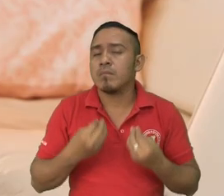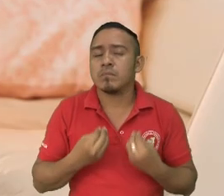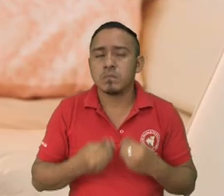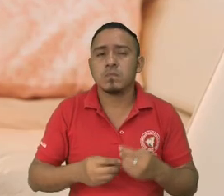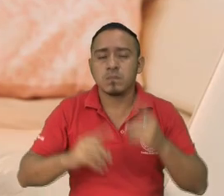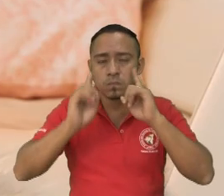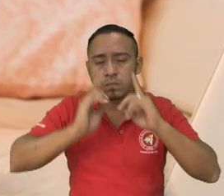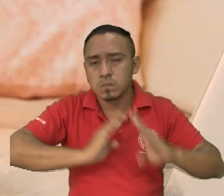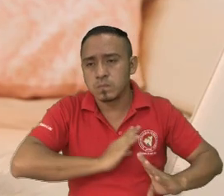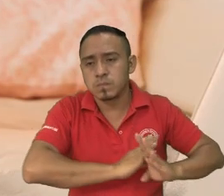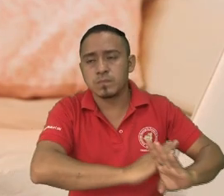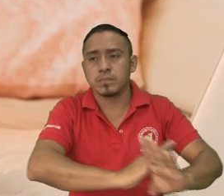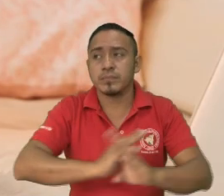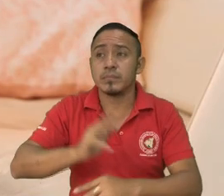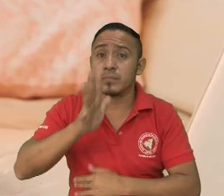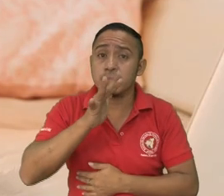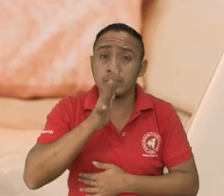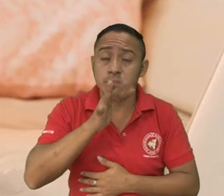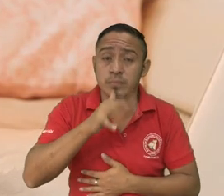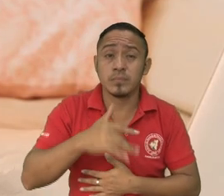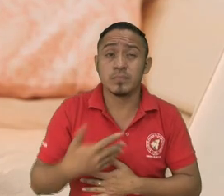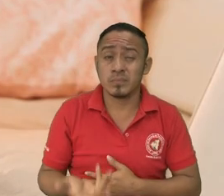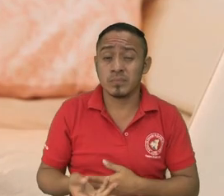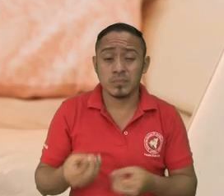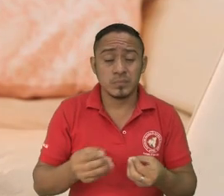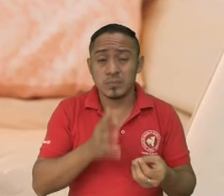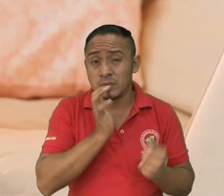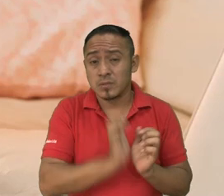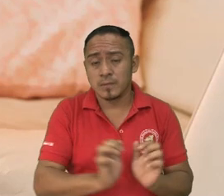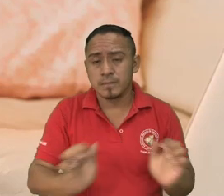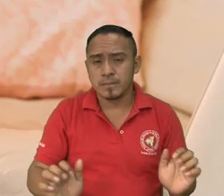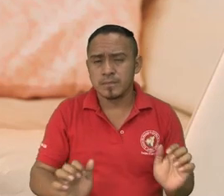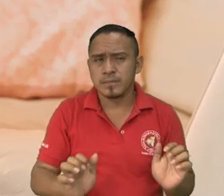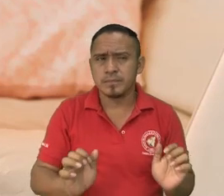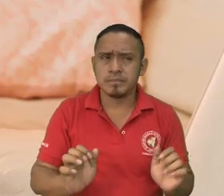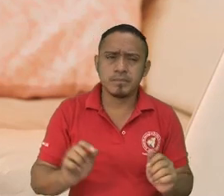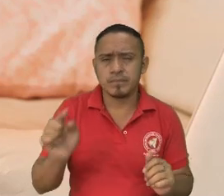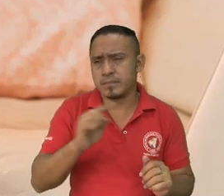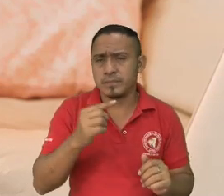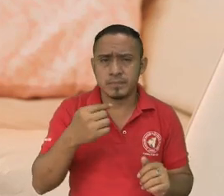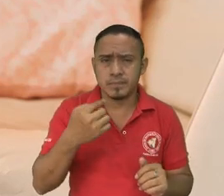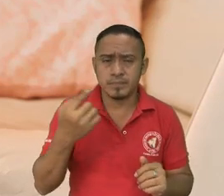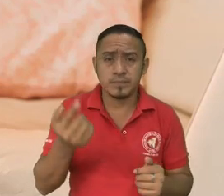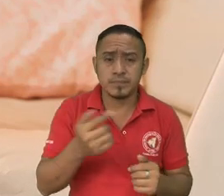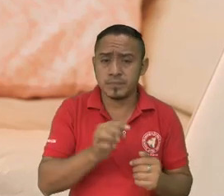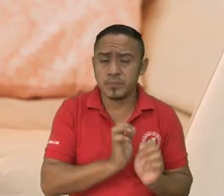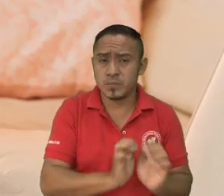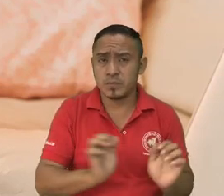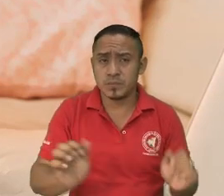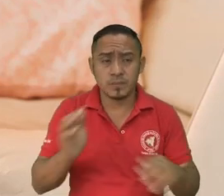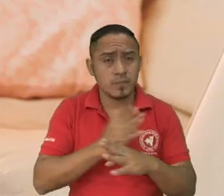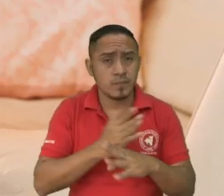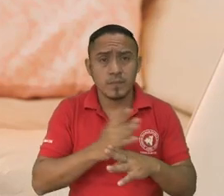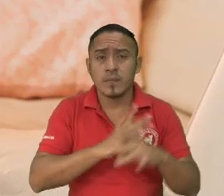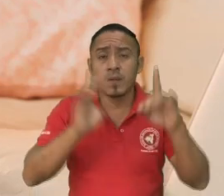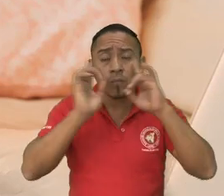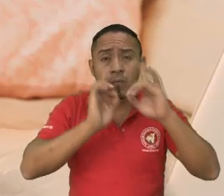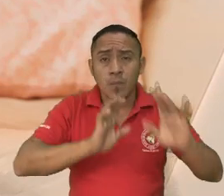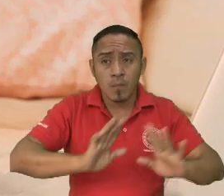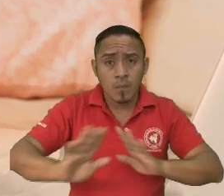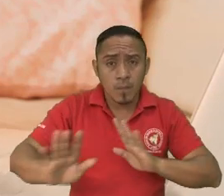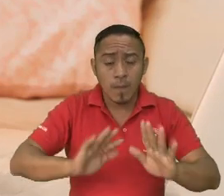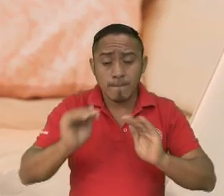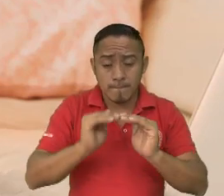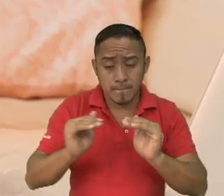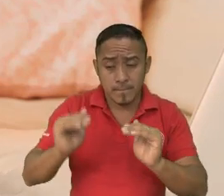sobreprotección en los adolescentes, en los niños, bueno, hay, como usted decía anteriormente, a los niños es diferente el cuido conforme